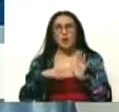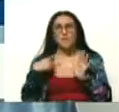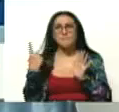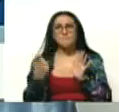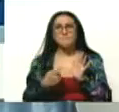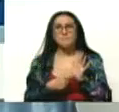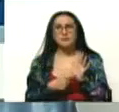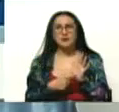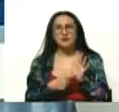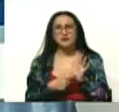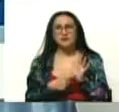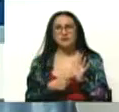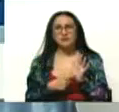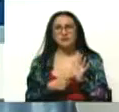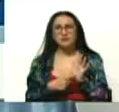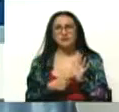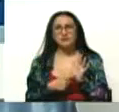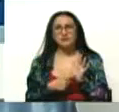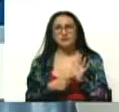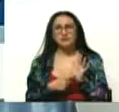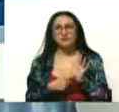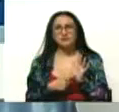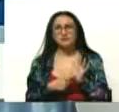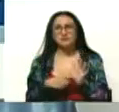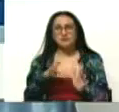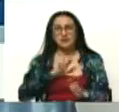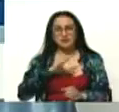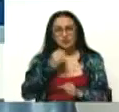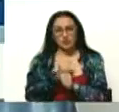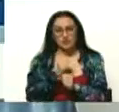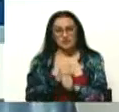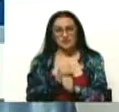integral, indivisible de nuestra gestión